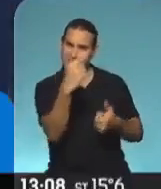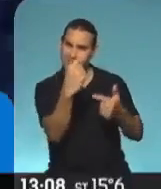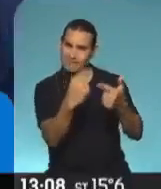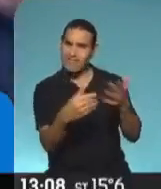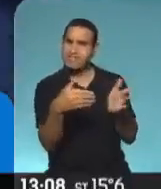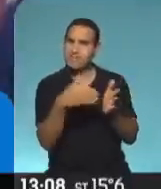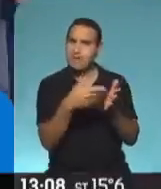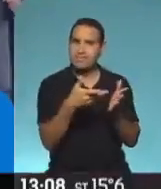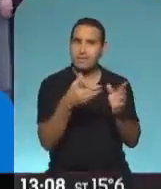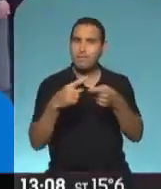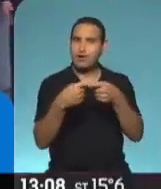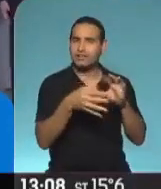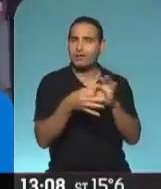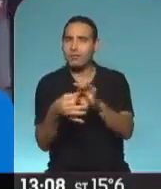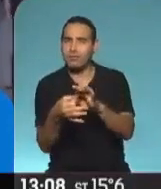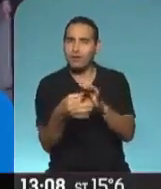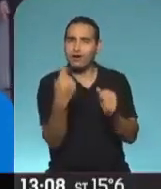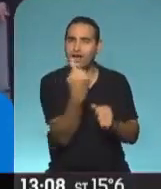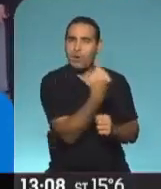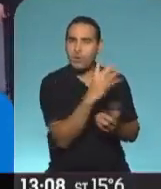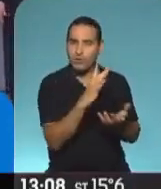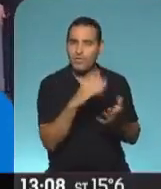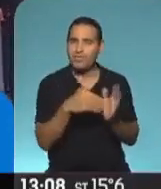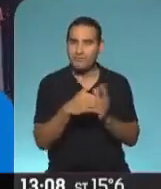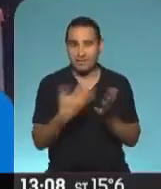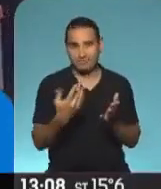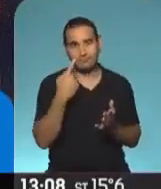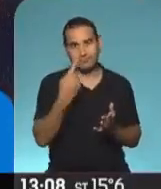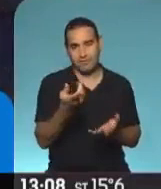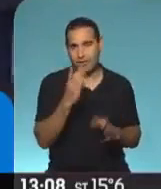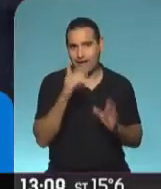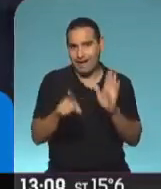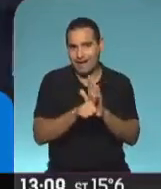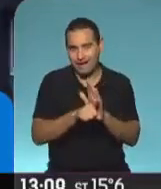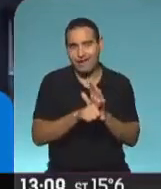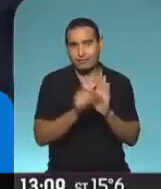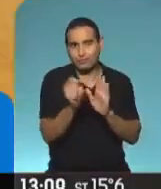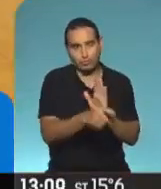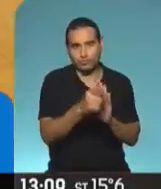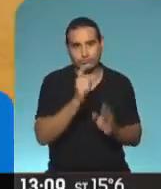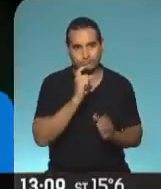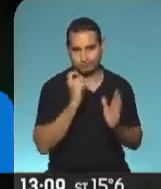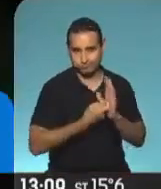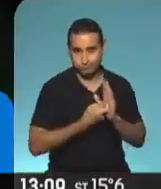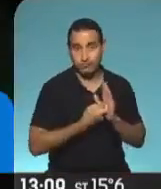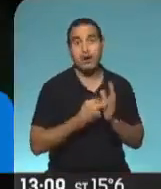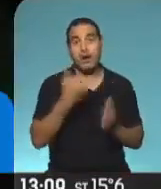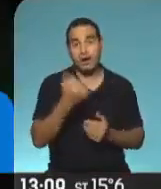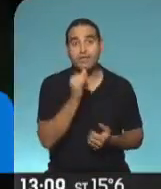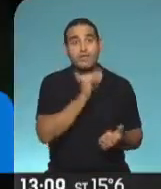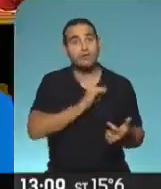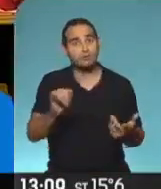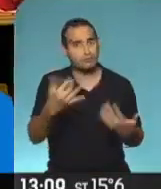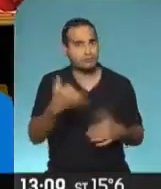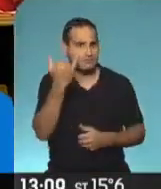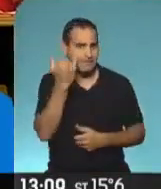la afinidad política de cada investigado, lo que implica una clara violación a la ley de inteligencia. La denuncia suma un nuevo capítulo al